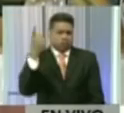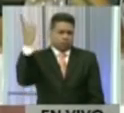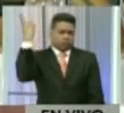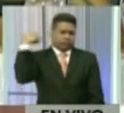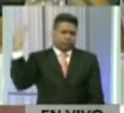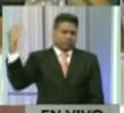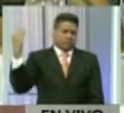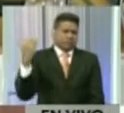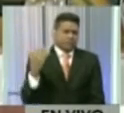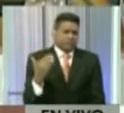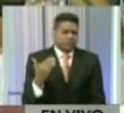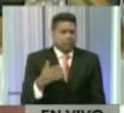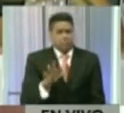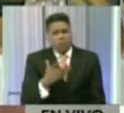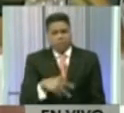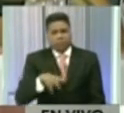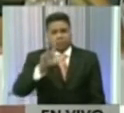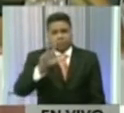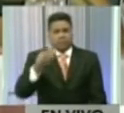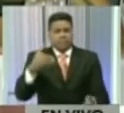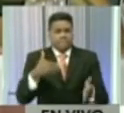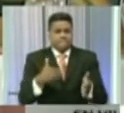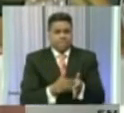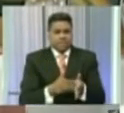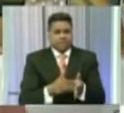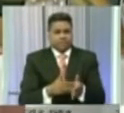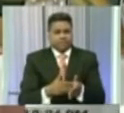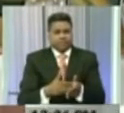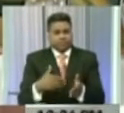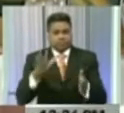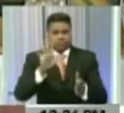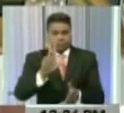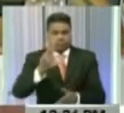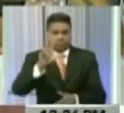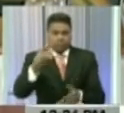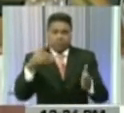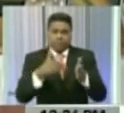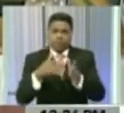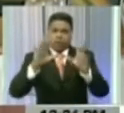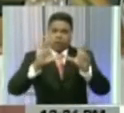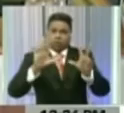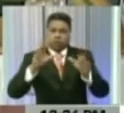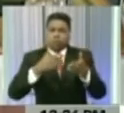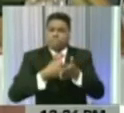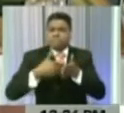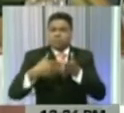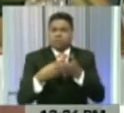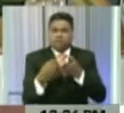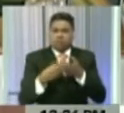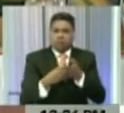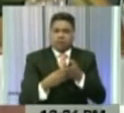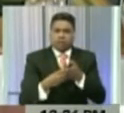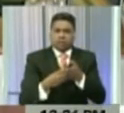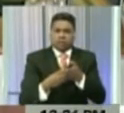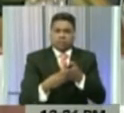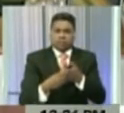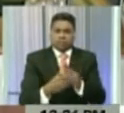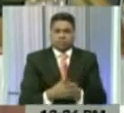3.800 millones de dólares. En enero del 2016, 77 millones.